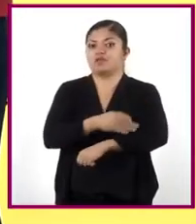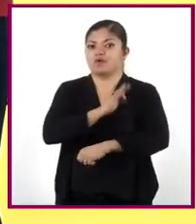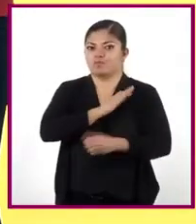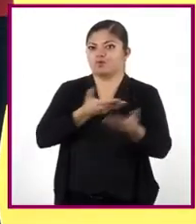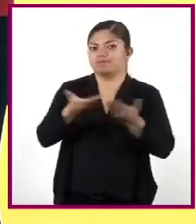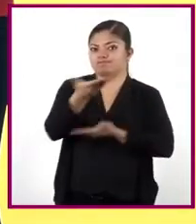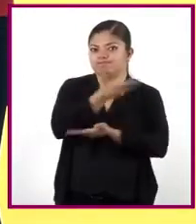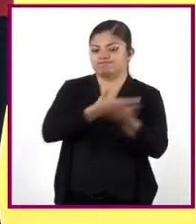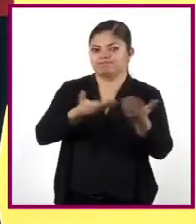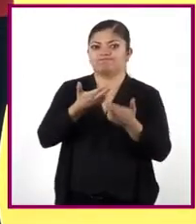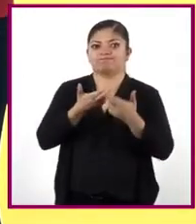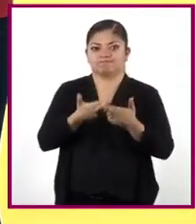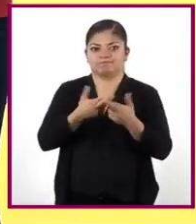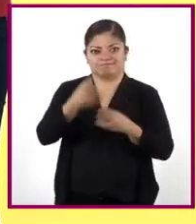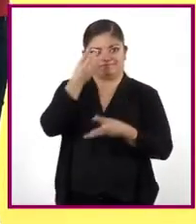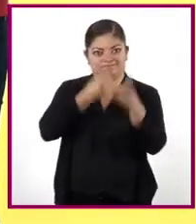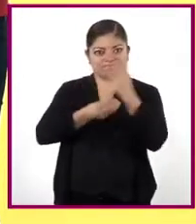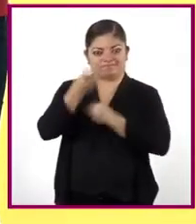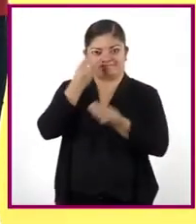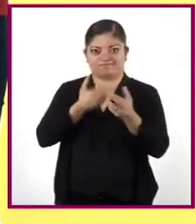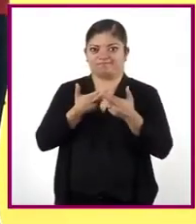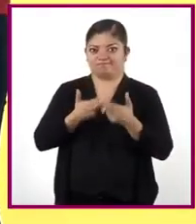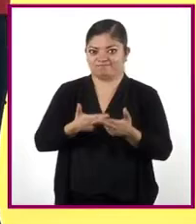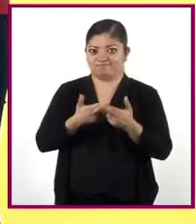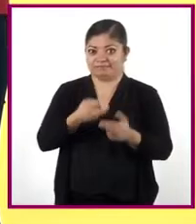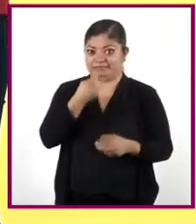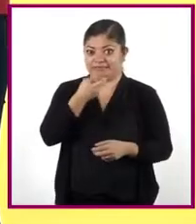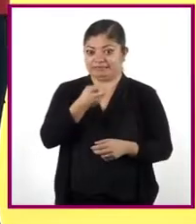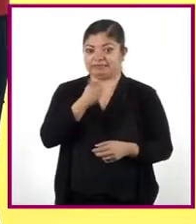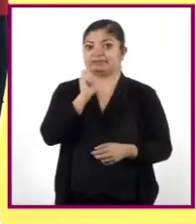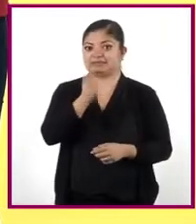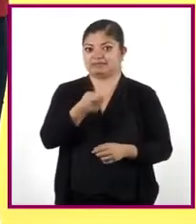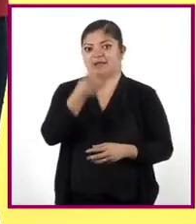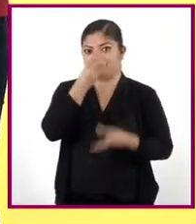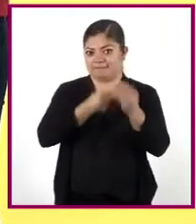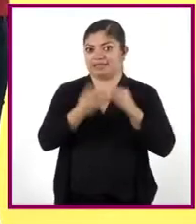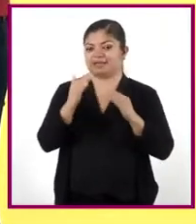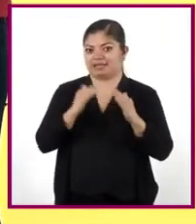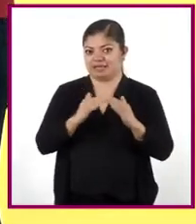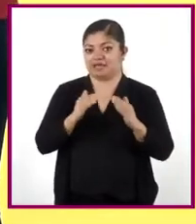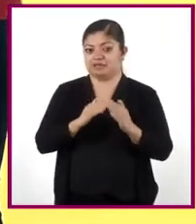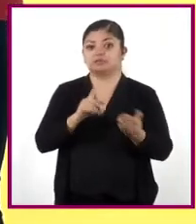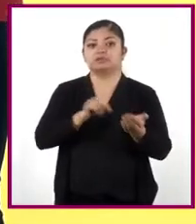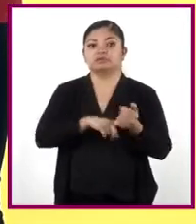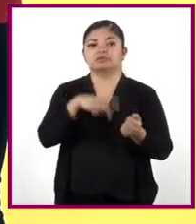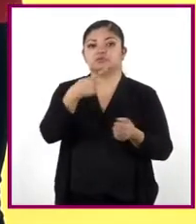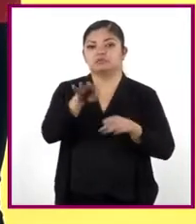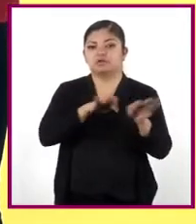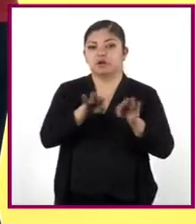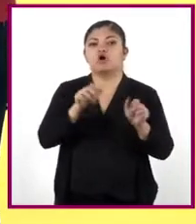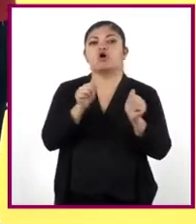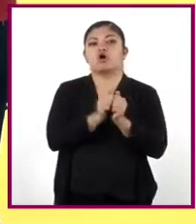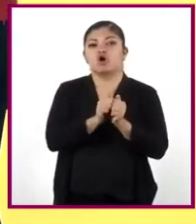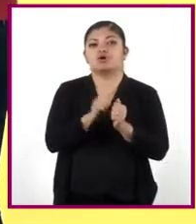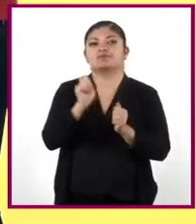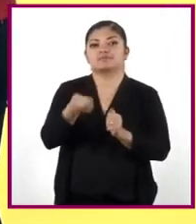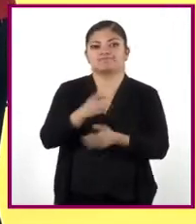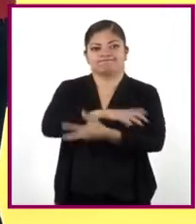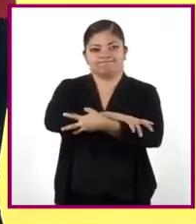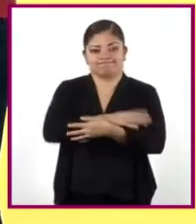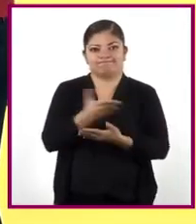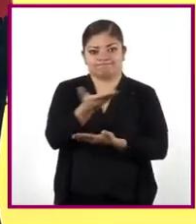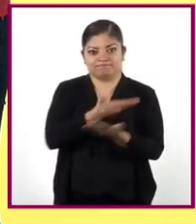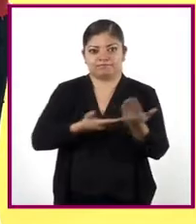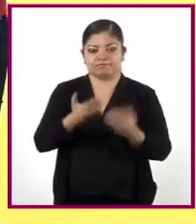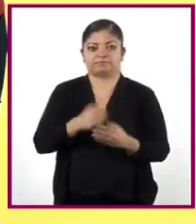enriquecer y reforzar los conocimientos que adquieren a través de estas emisiones, a manera de trabajo colaborativo. Esta sesión